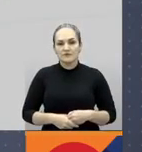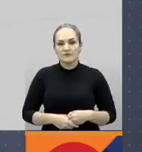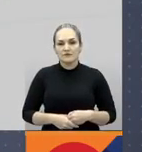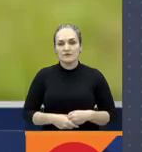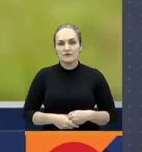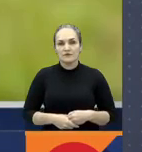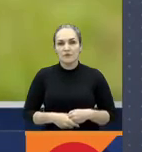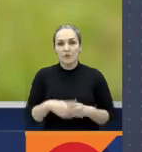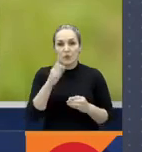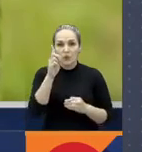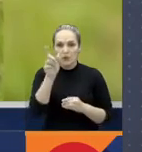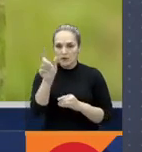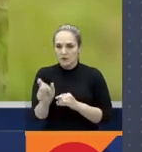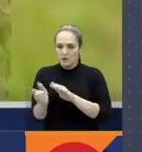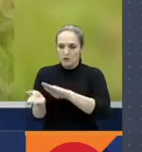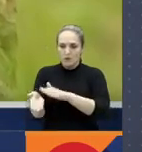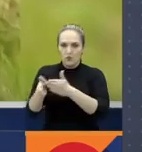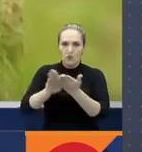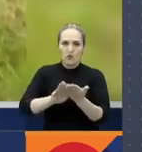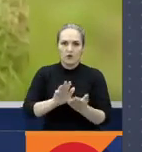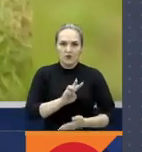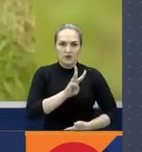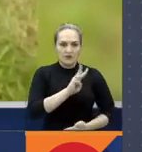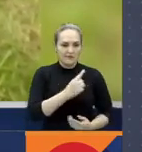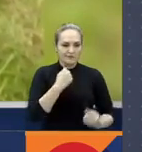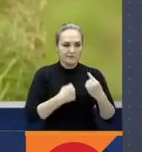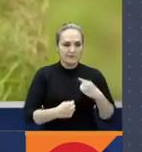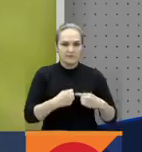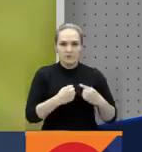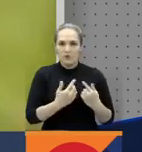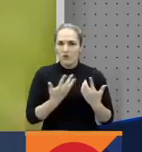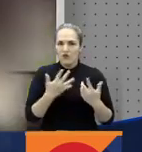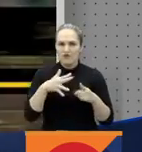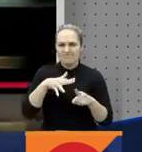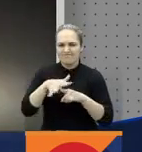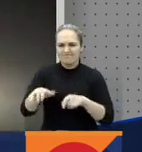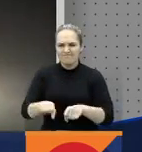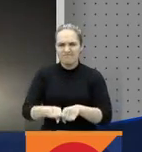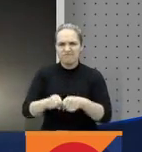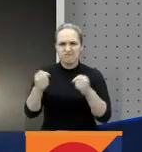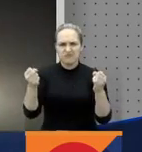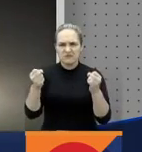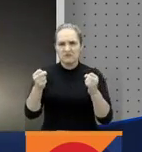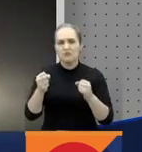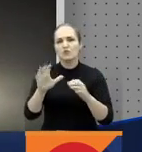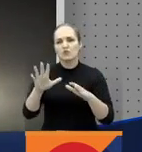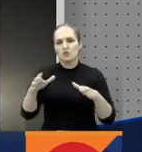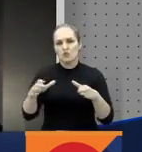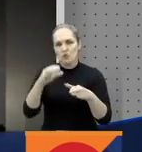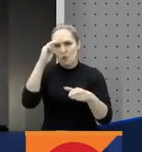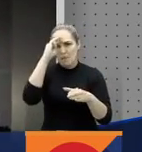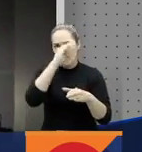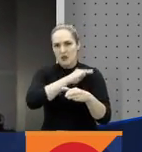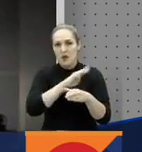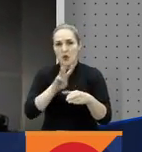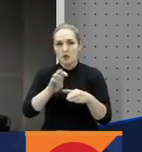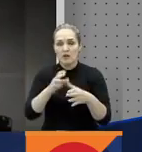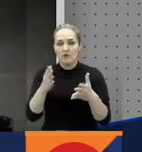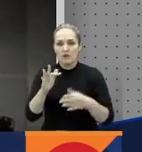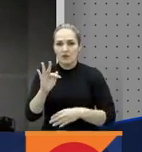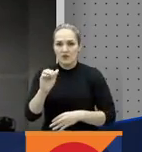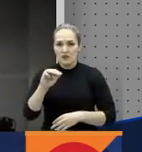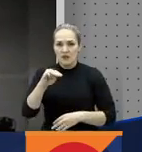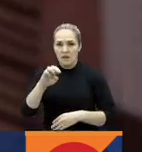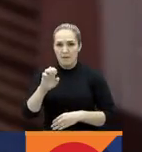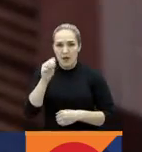Un muerto y 3 heridos dejó el ataque a la 8ª División del Ejército en Tamerauca. Además, la Defensoría del Pueblo lanzó